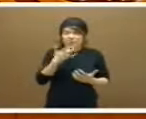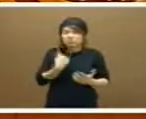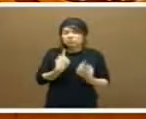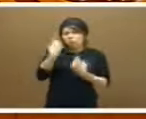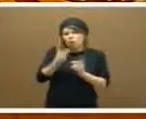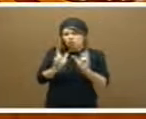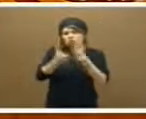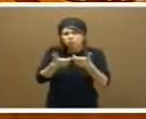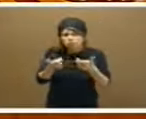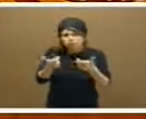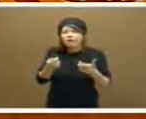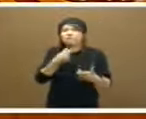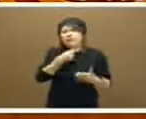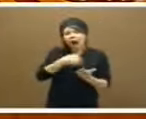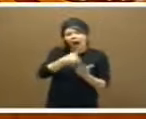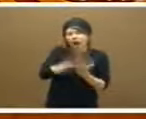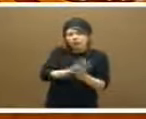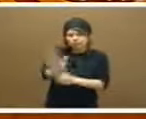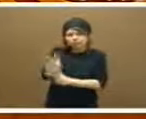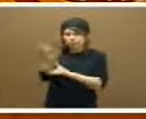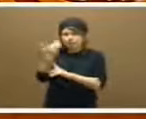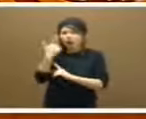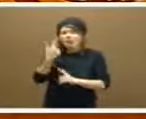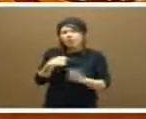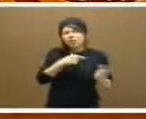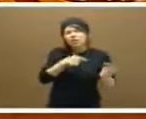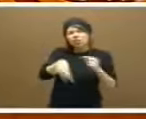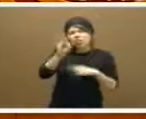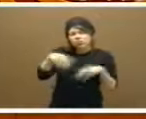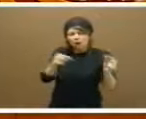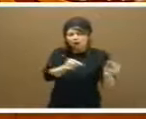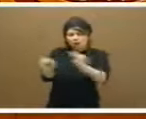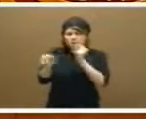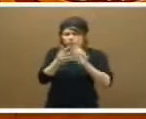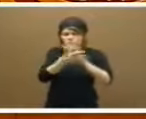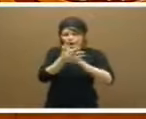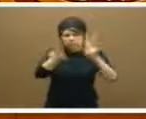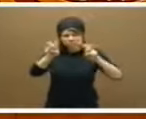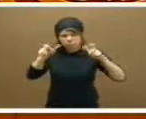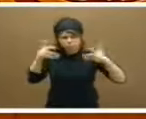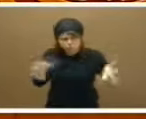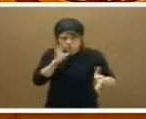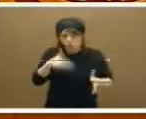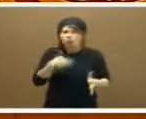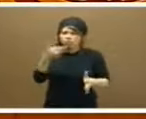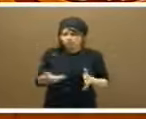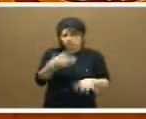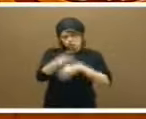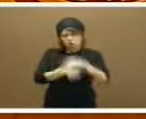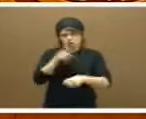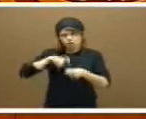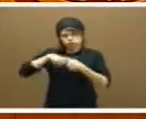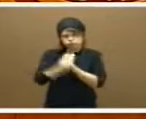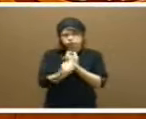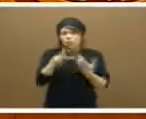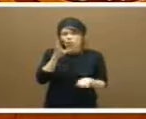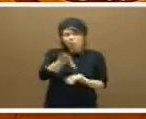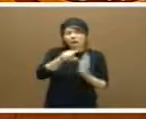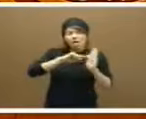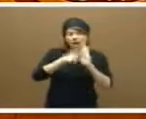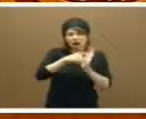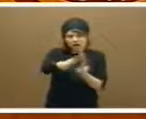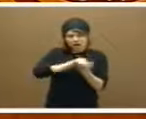nos gustaría tener acceso a las actas de esas reuniones, saber qué han decidido, qué han discutido, porque desde luego nos parece necesario ese órgano de participación que está recogido en la ley